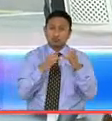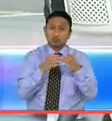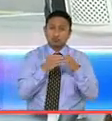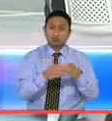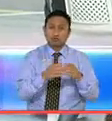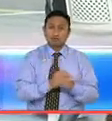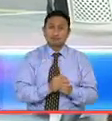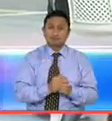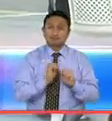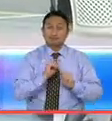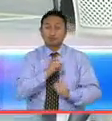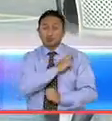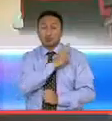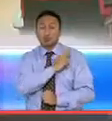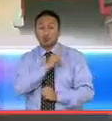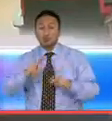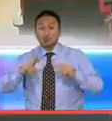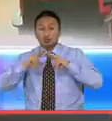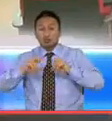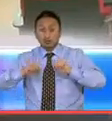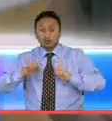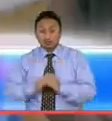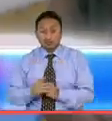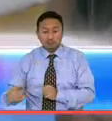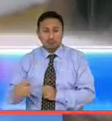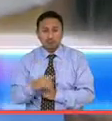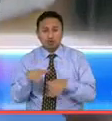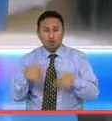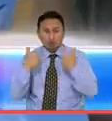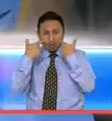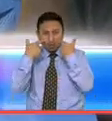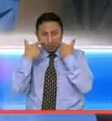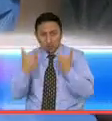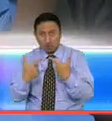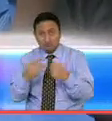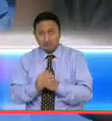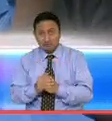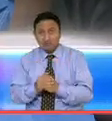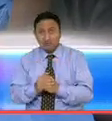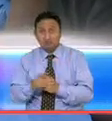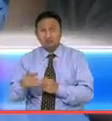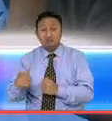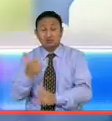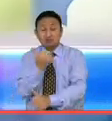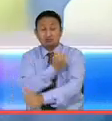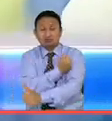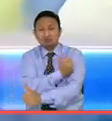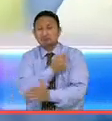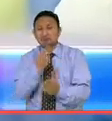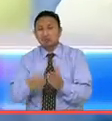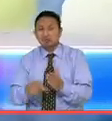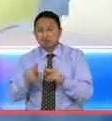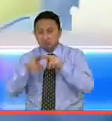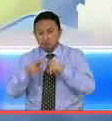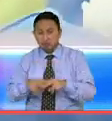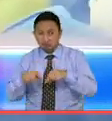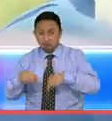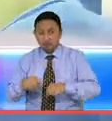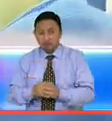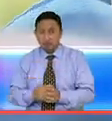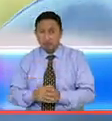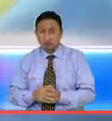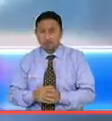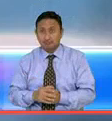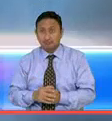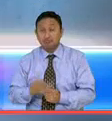La academia y varios investigadores buscan hacer farmacovigilancia a los eventos adversos de las vacunas y efectividad de las mismas a